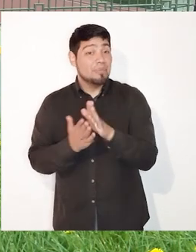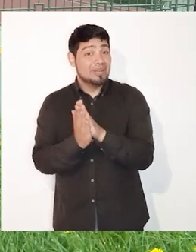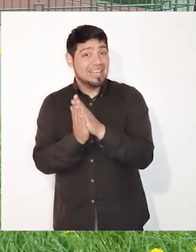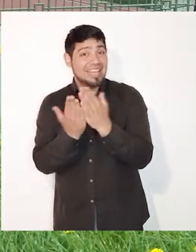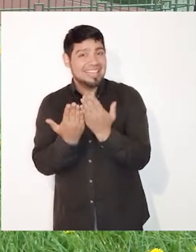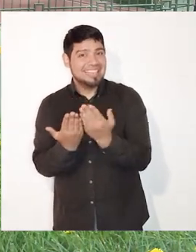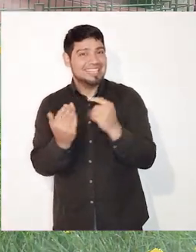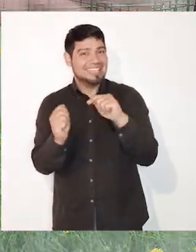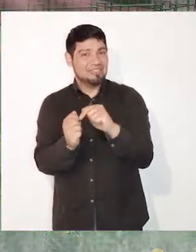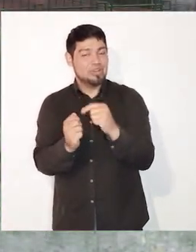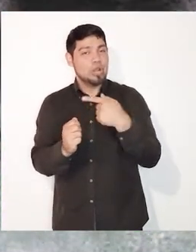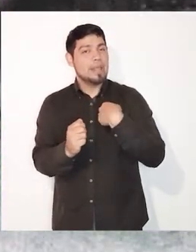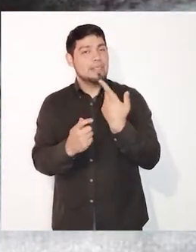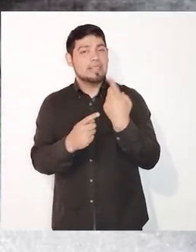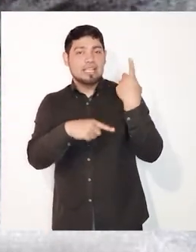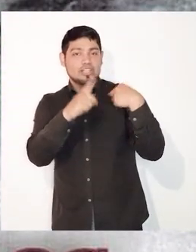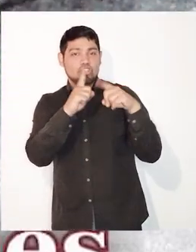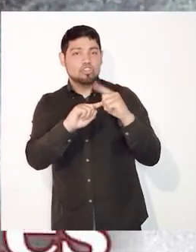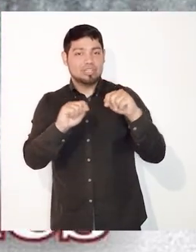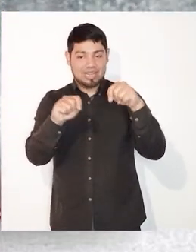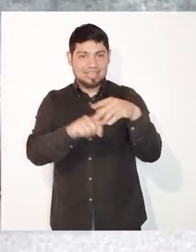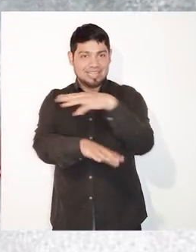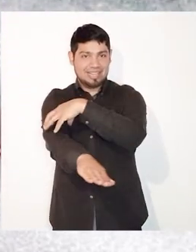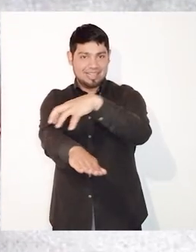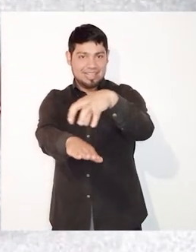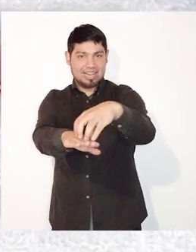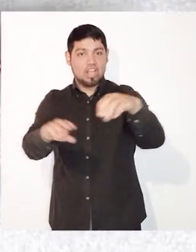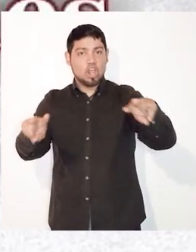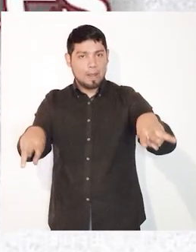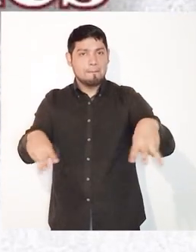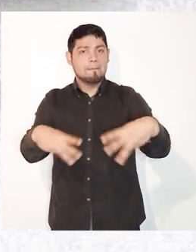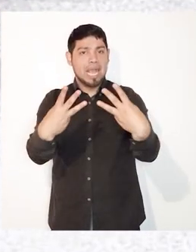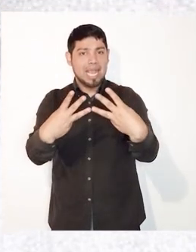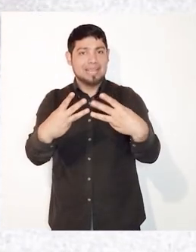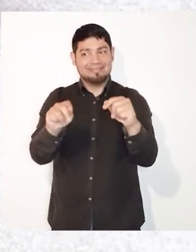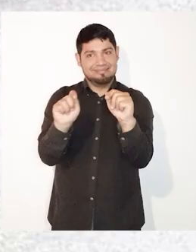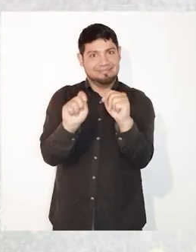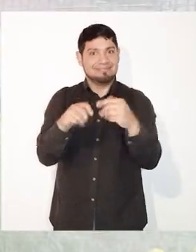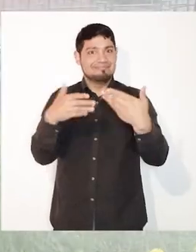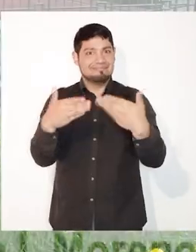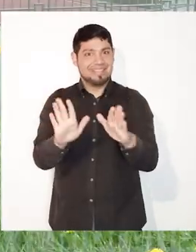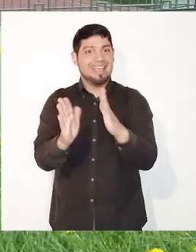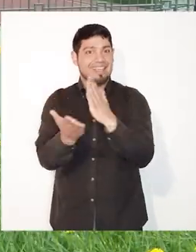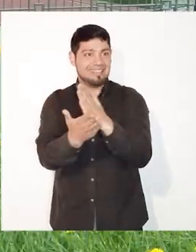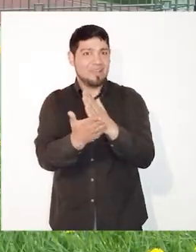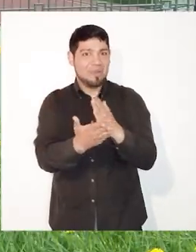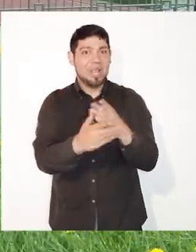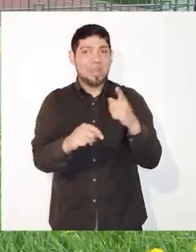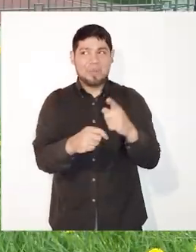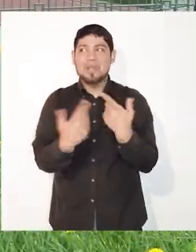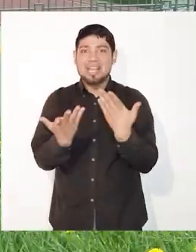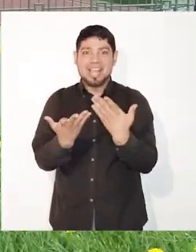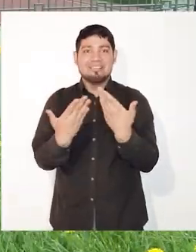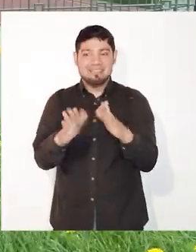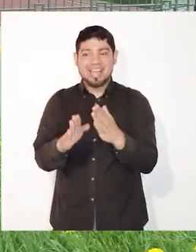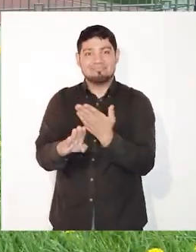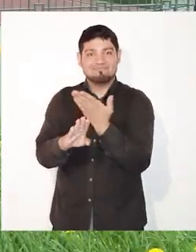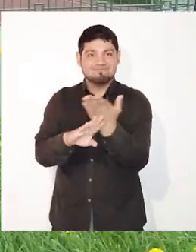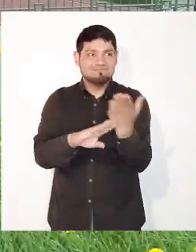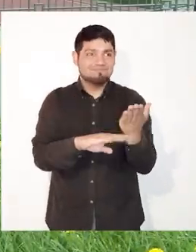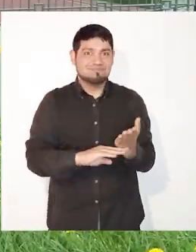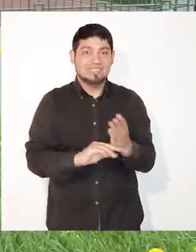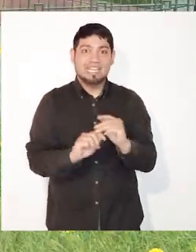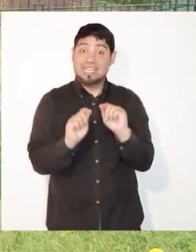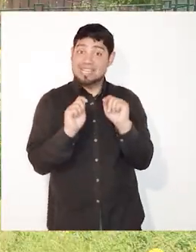libro, Mitos y Leyendas de Magallanes, que ya está exigido incluso en los colegios.